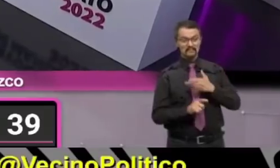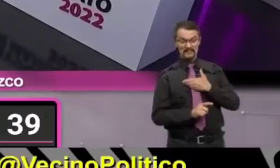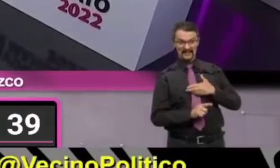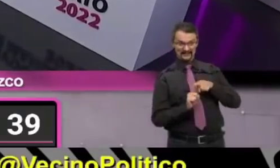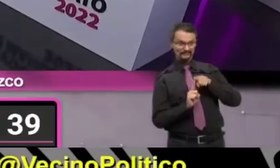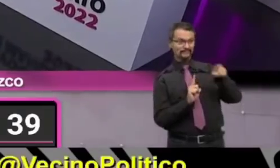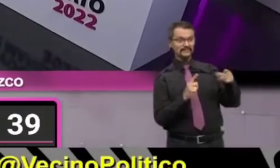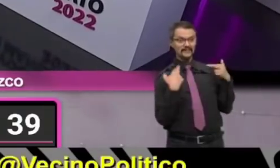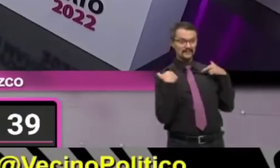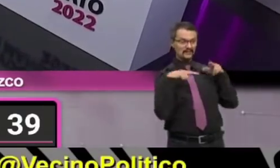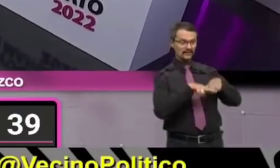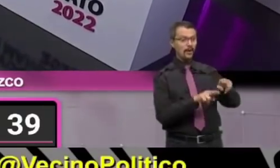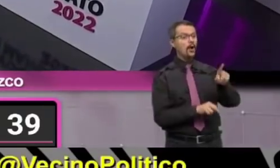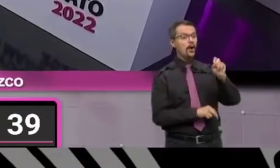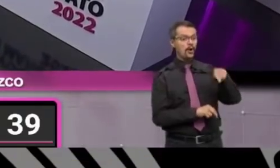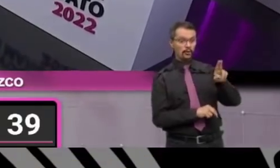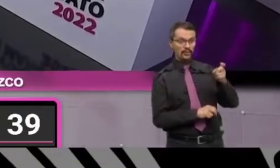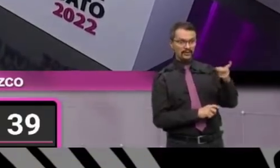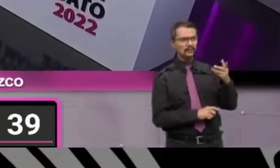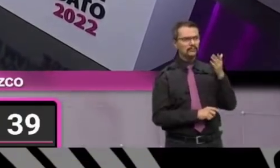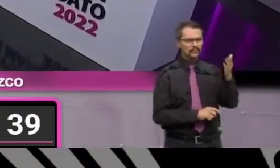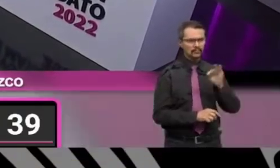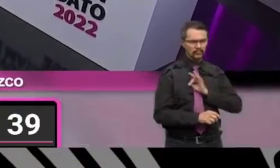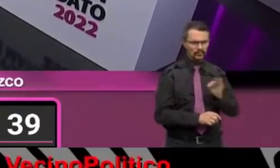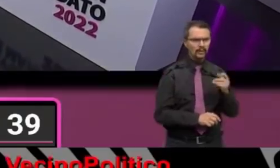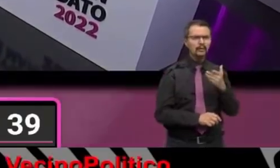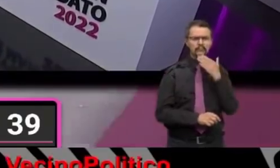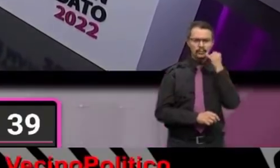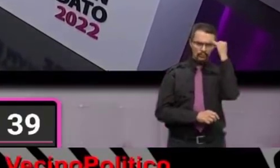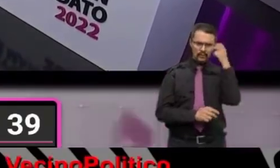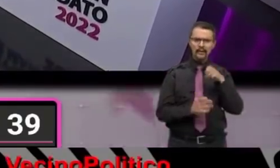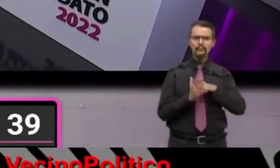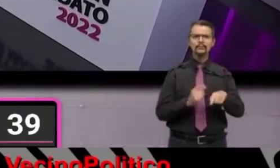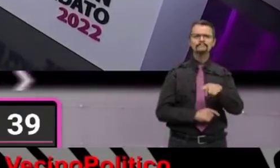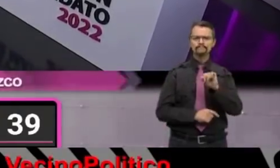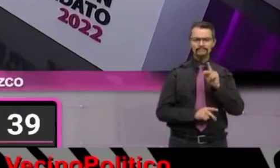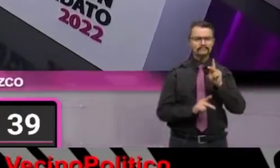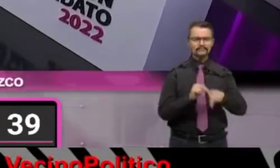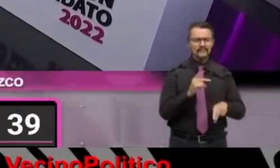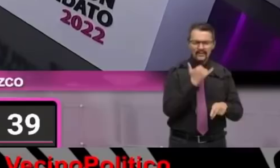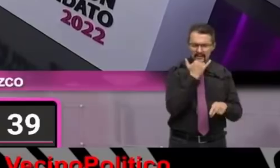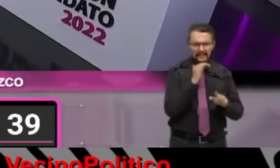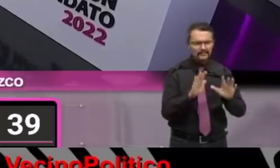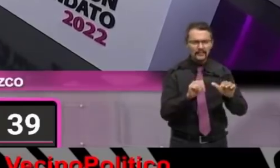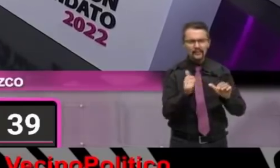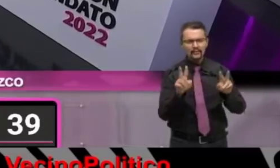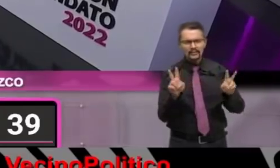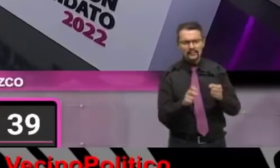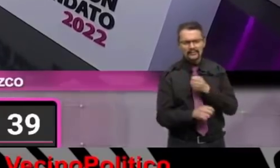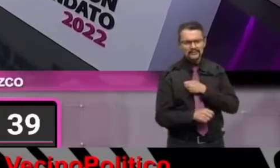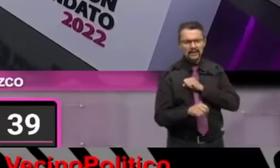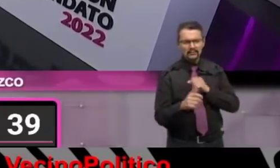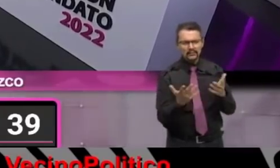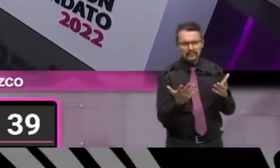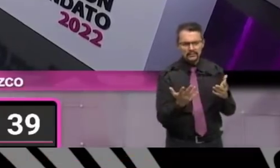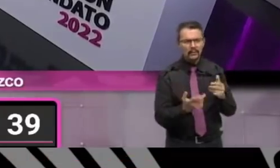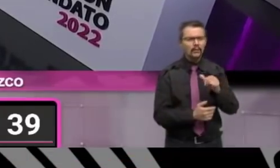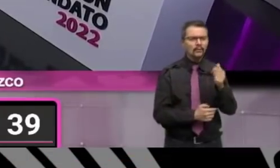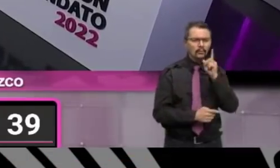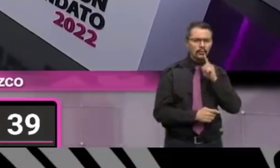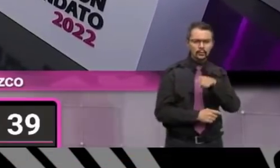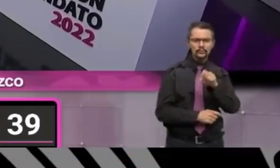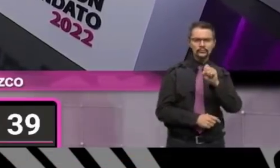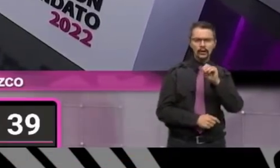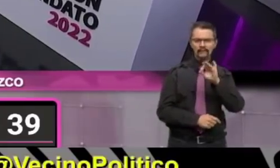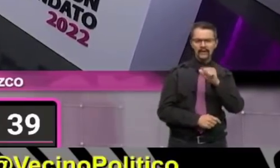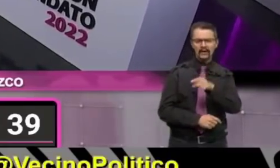volver al tema de la economía, entonces guarda mesa. Si les parece, para cerrar nada más, últimos dos comentarios sobre salud, además de lo que está puesto sobre la mesa. Sofía, yo te preguntaría, justo por estos datos terribles